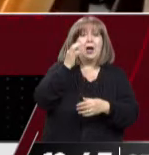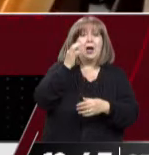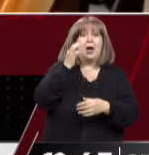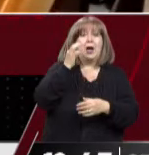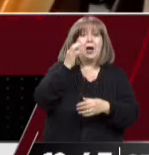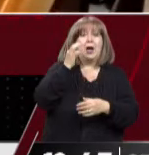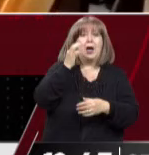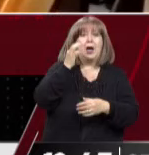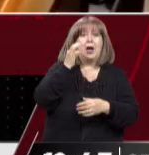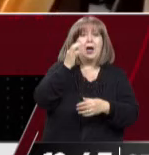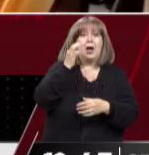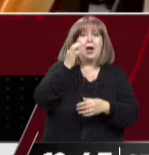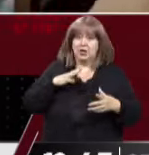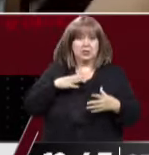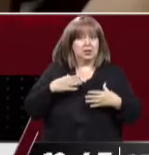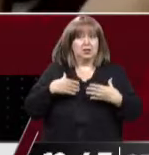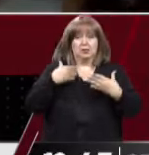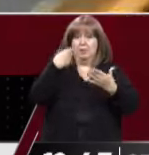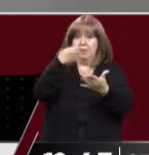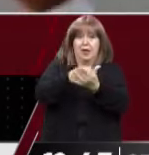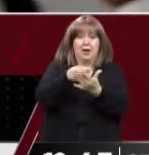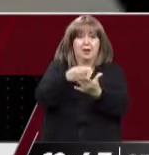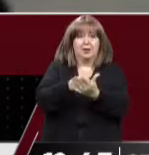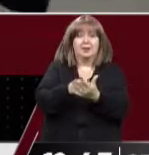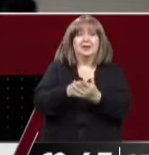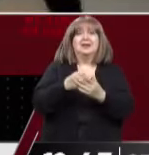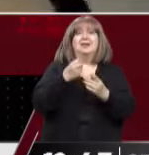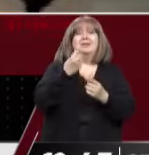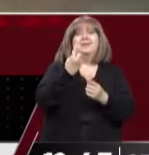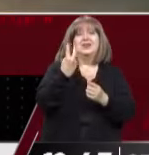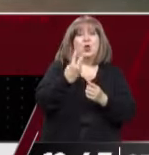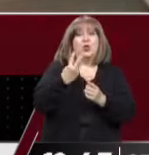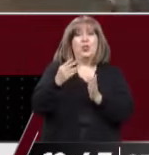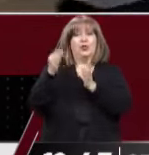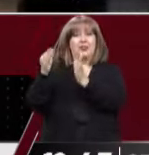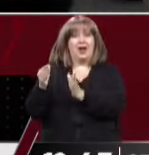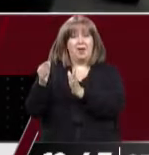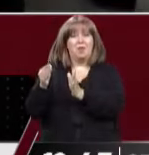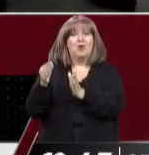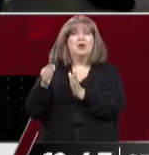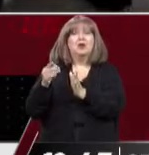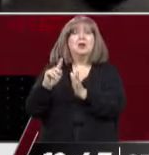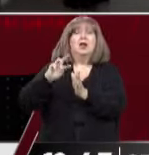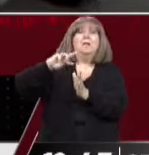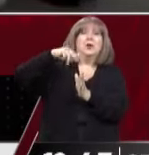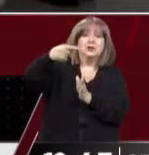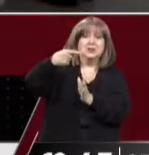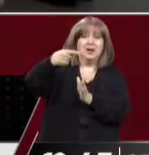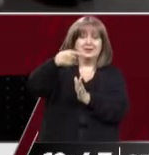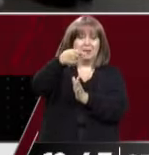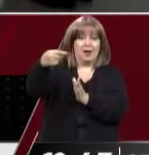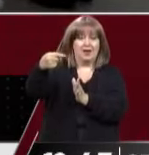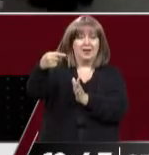eso hemos podido remitir la documentación correspondiente al segundo tramo que lo estaremos presentando la próxima semana